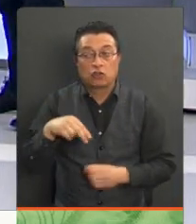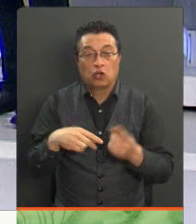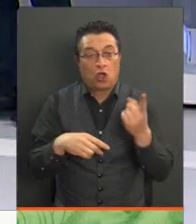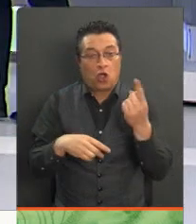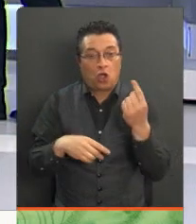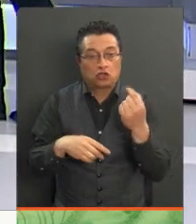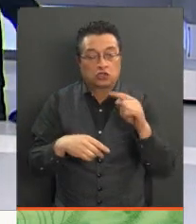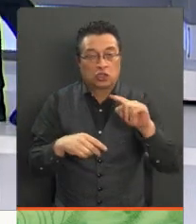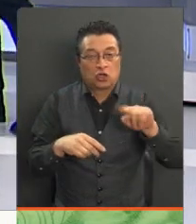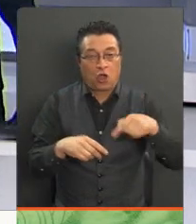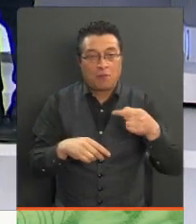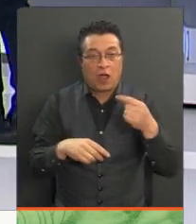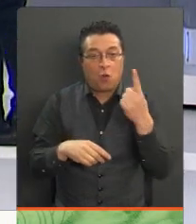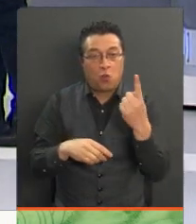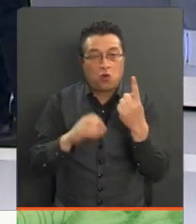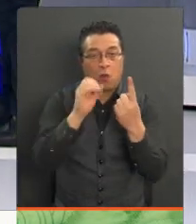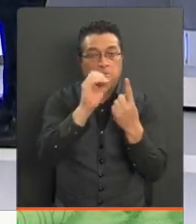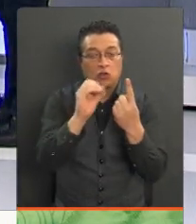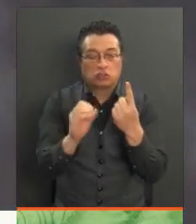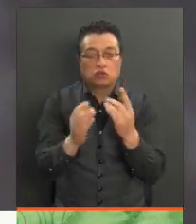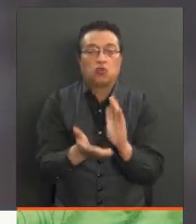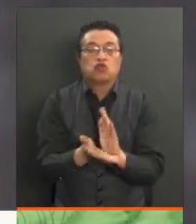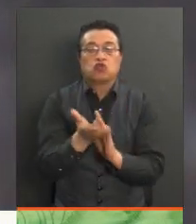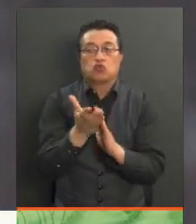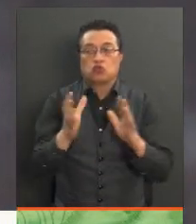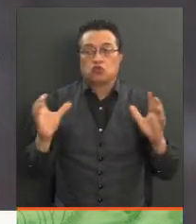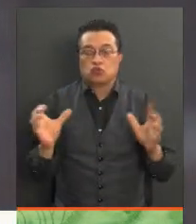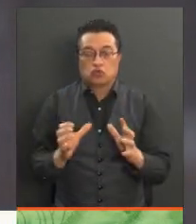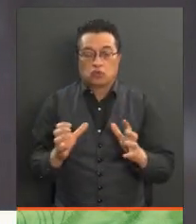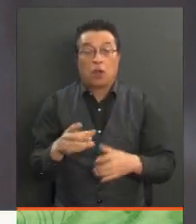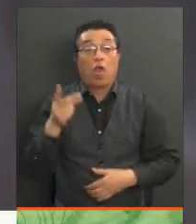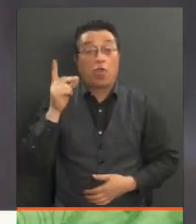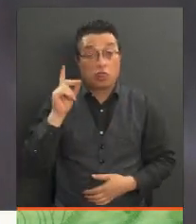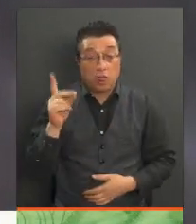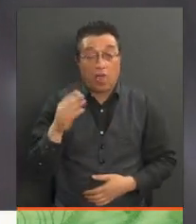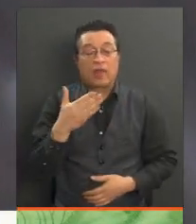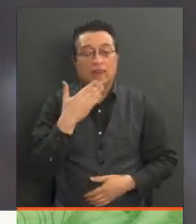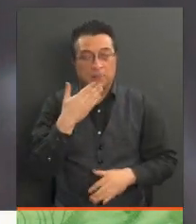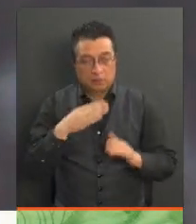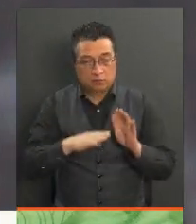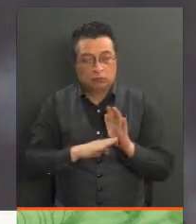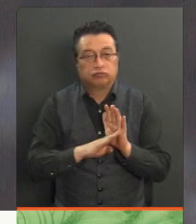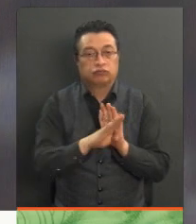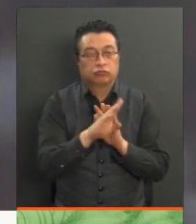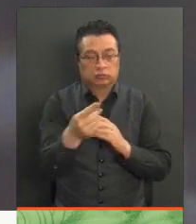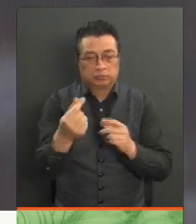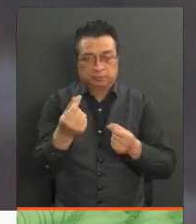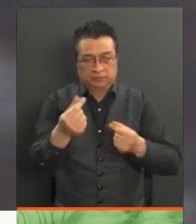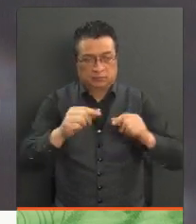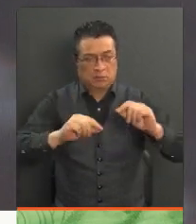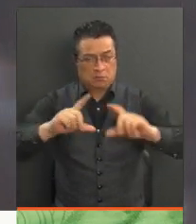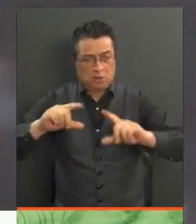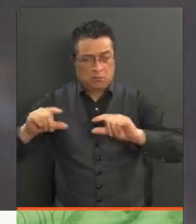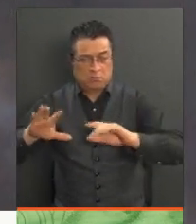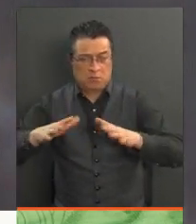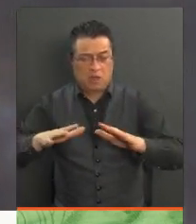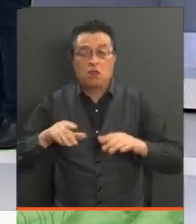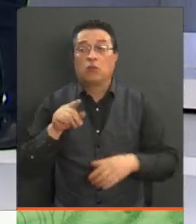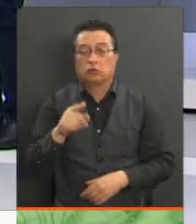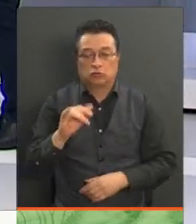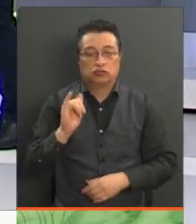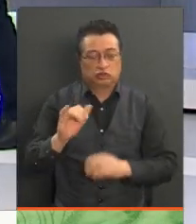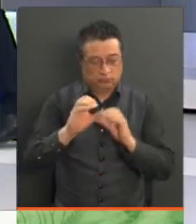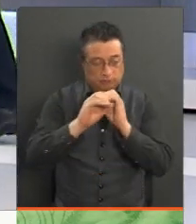11,1%. O sea, sube de manera considerable. Lo del dólar también es al alza, pero ¿eso es precio promedio o es...? Sí, es la proyección que